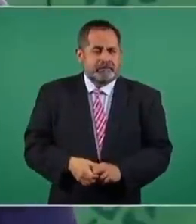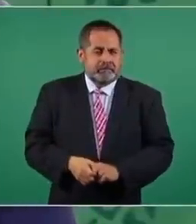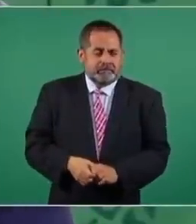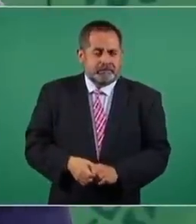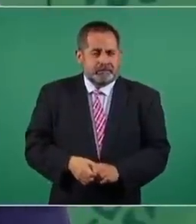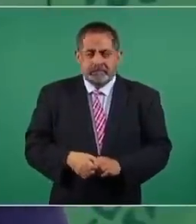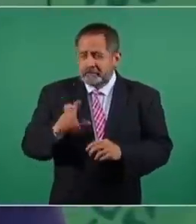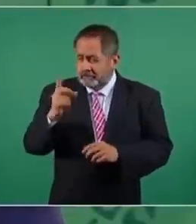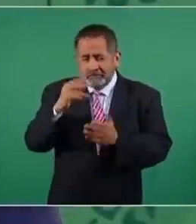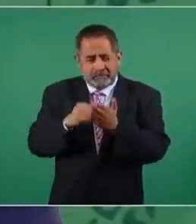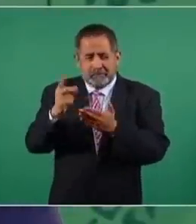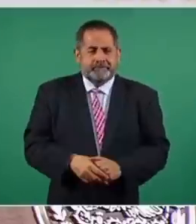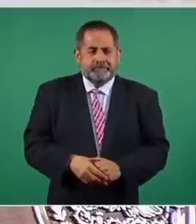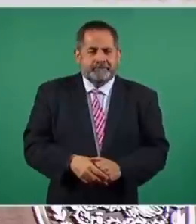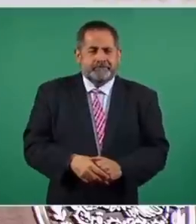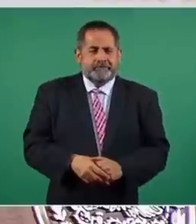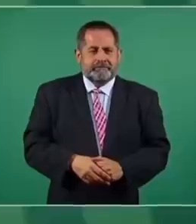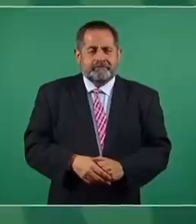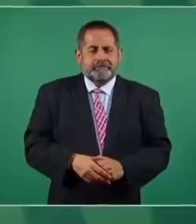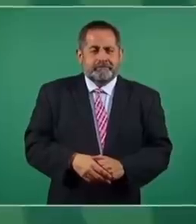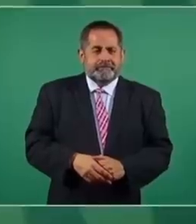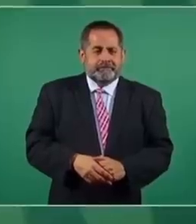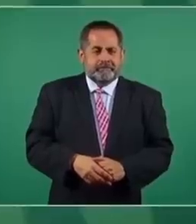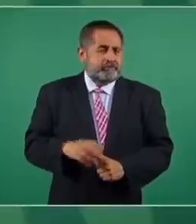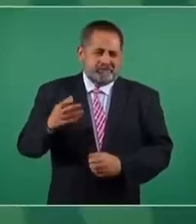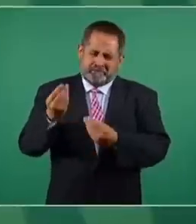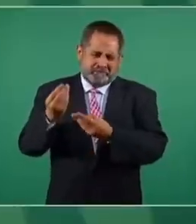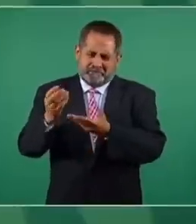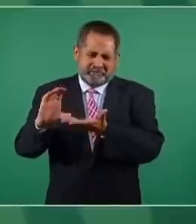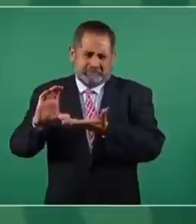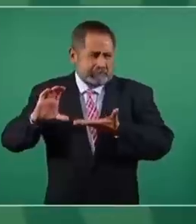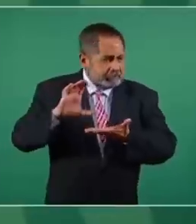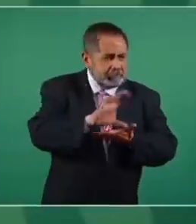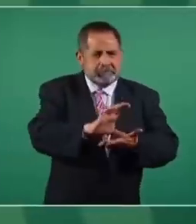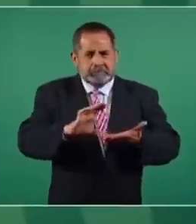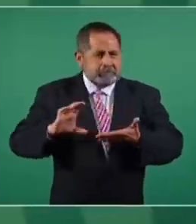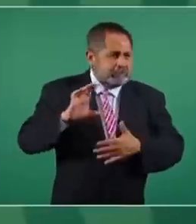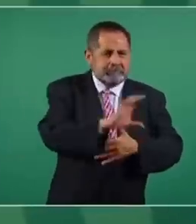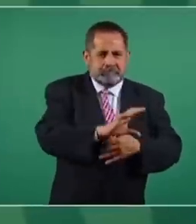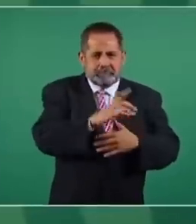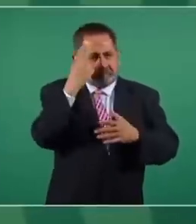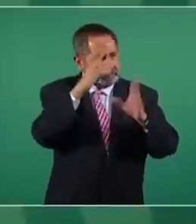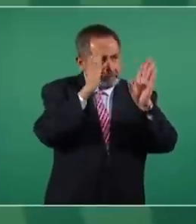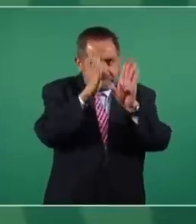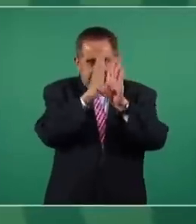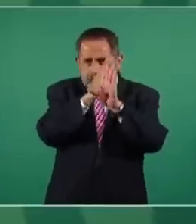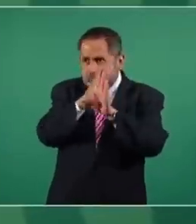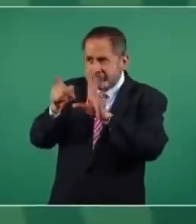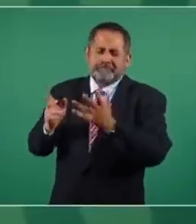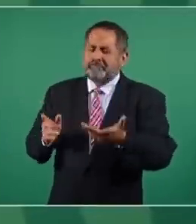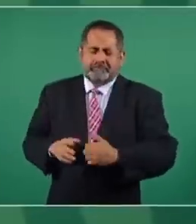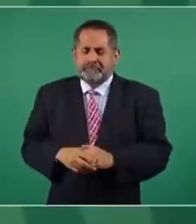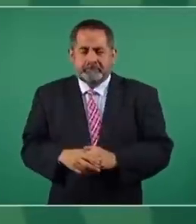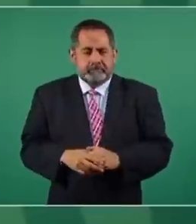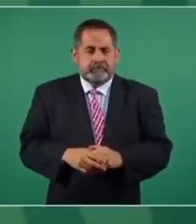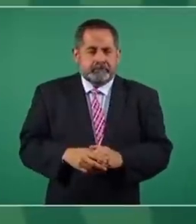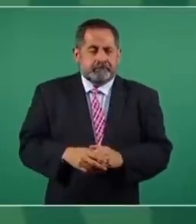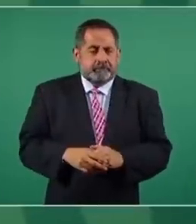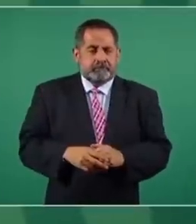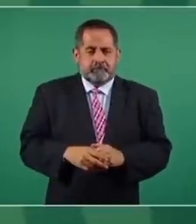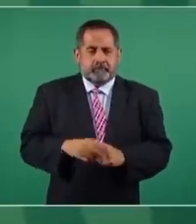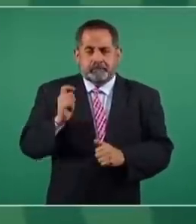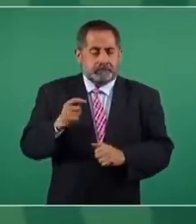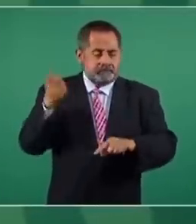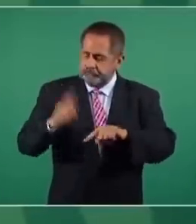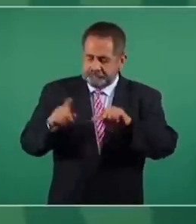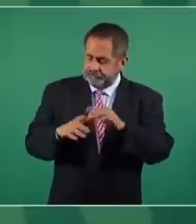de inicio. Se destinaba mucho dinero a espiar, y que